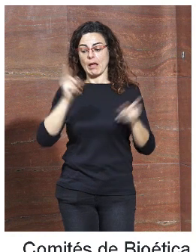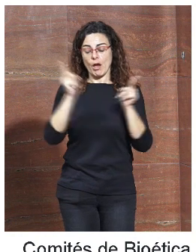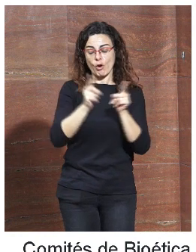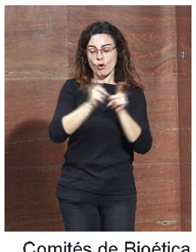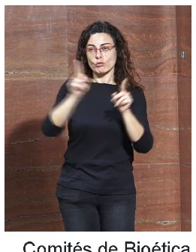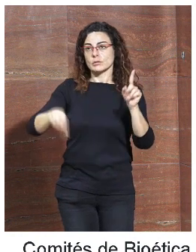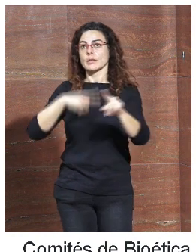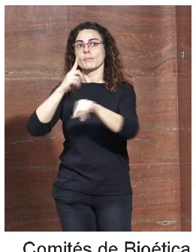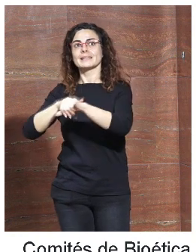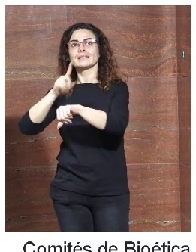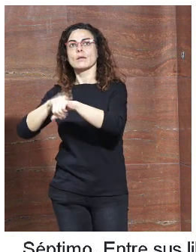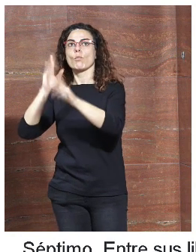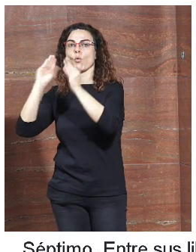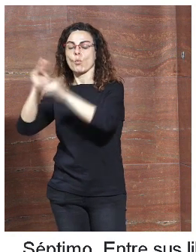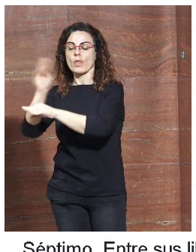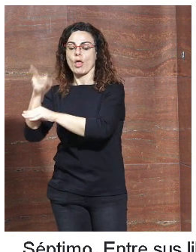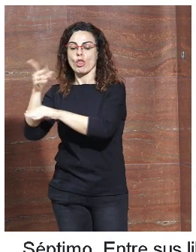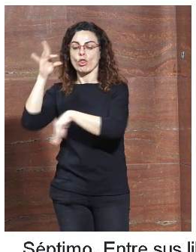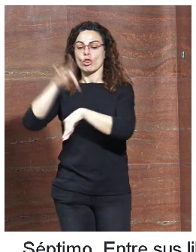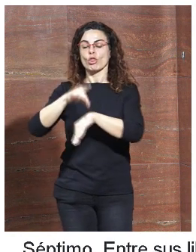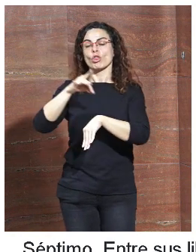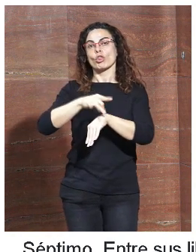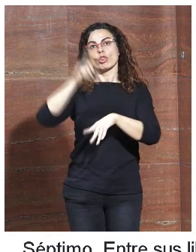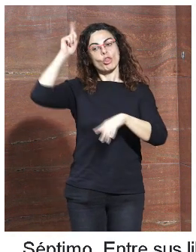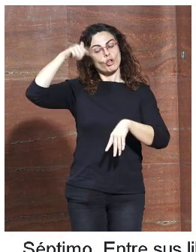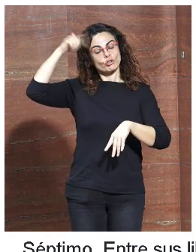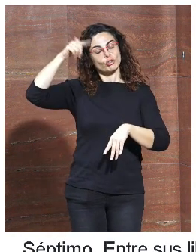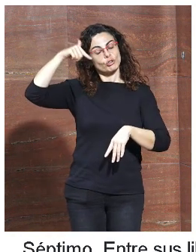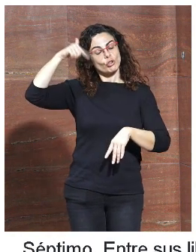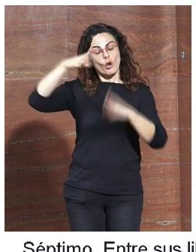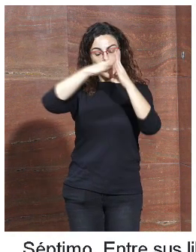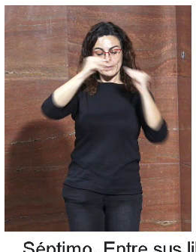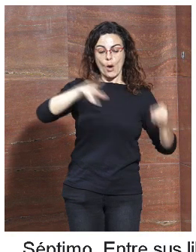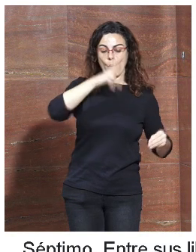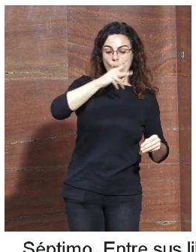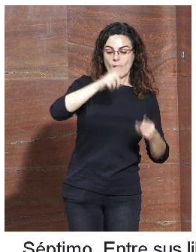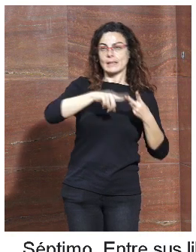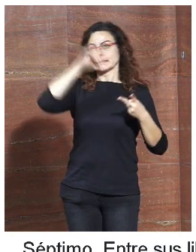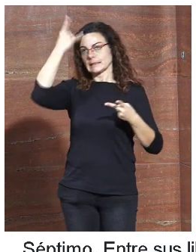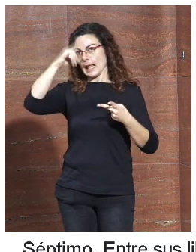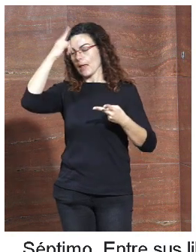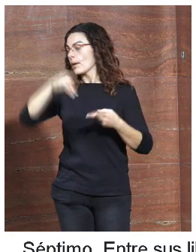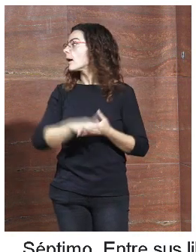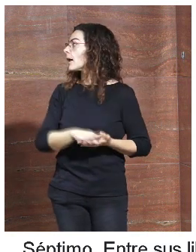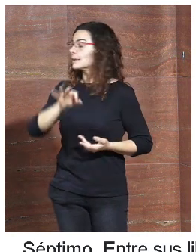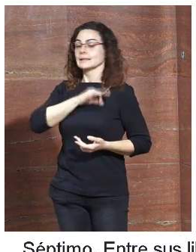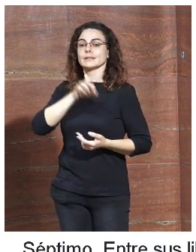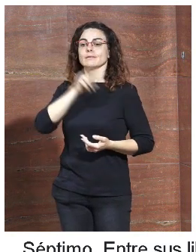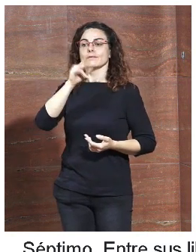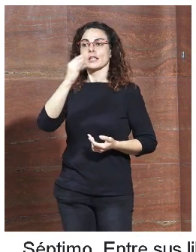de Cuidados. Es doctora honoris causa por las universidades de Huelva y de Salamanca. Buenas tardes, doña